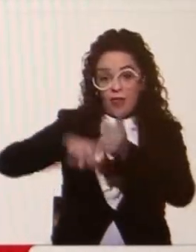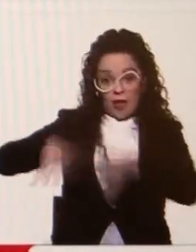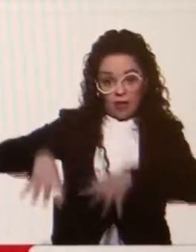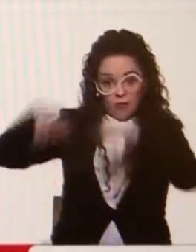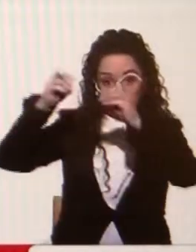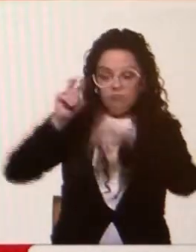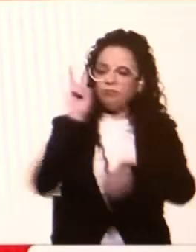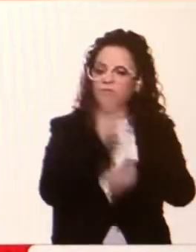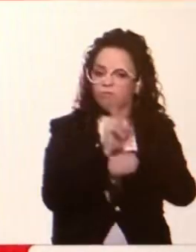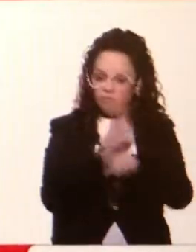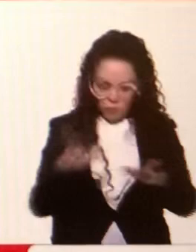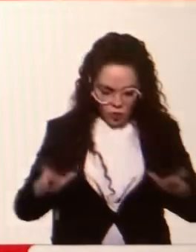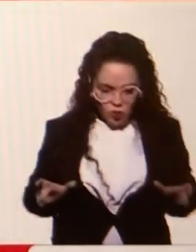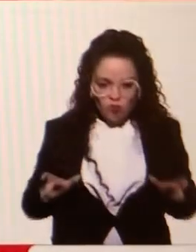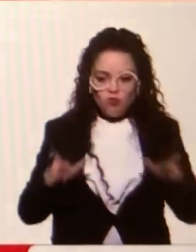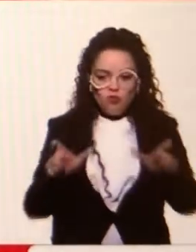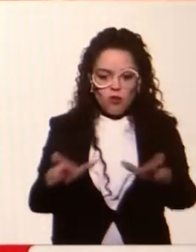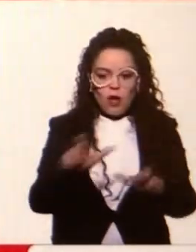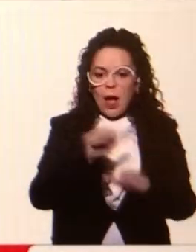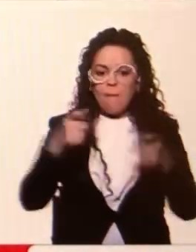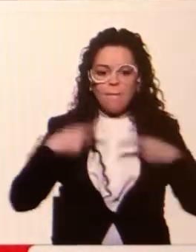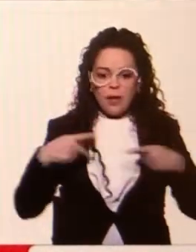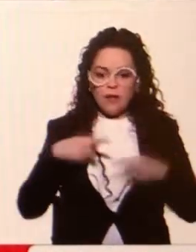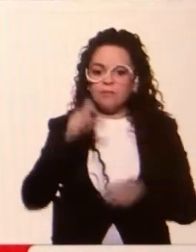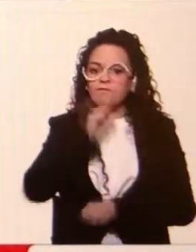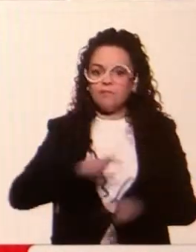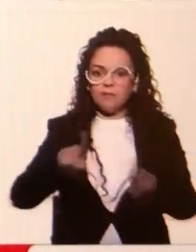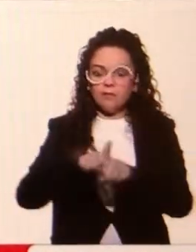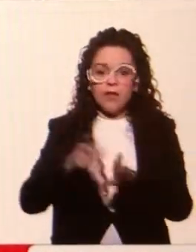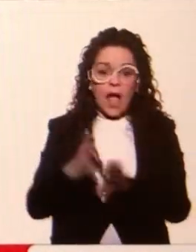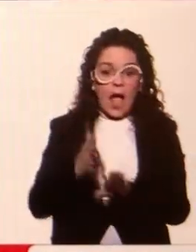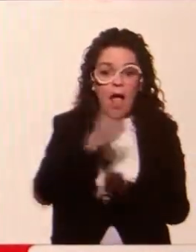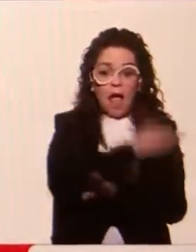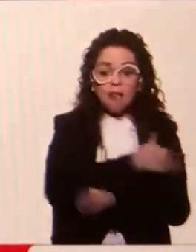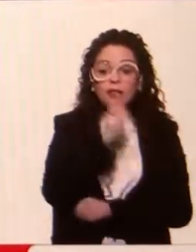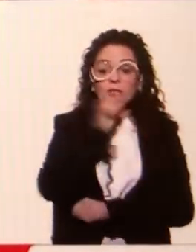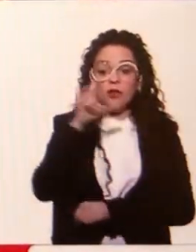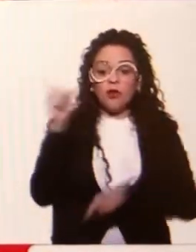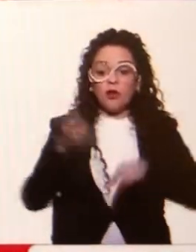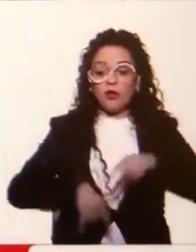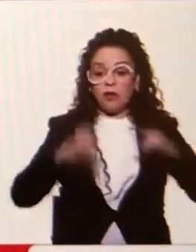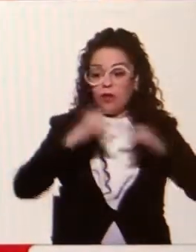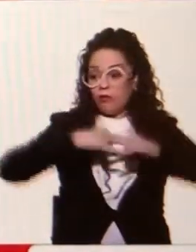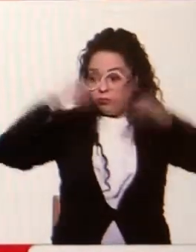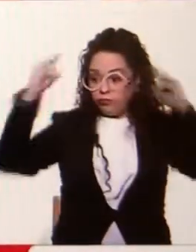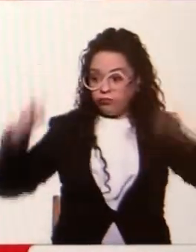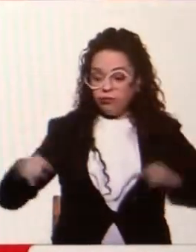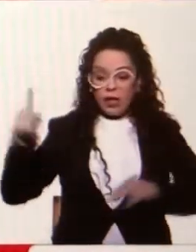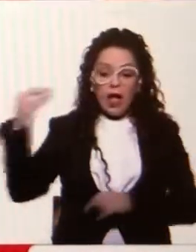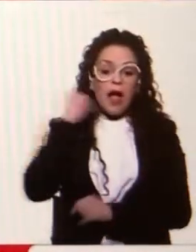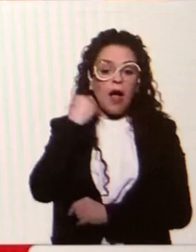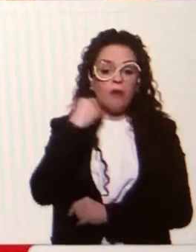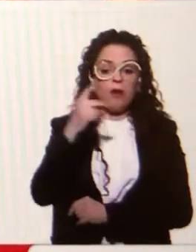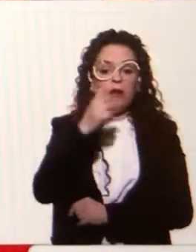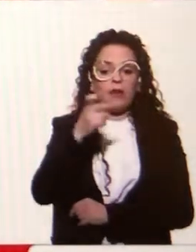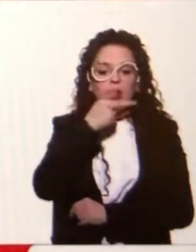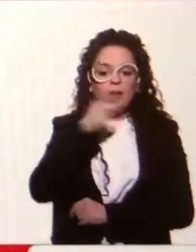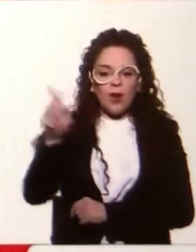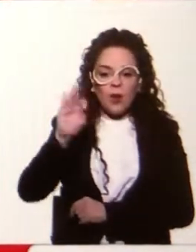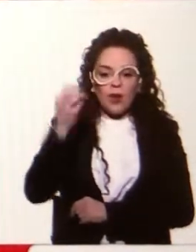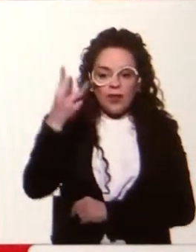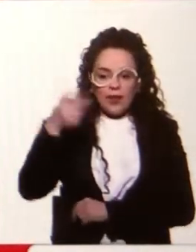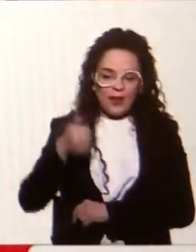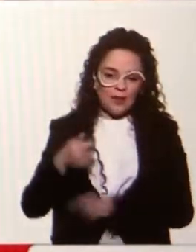responsabilidad pues son los que estás son los que están enredando todo para que el presidente no